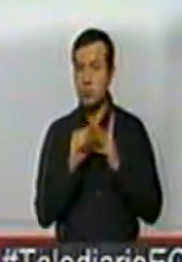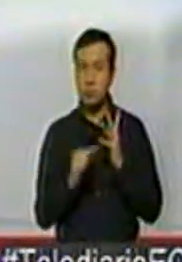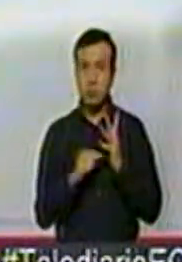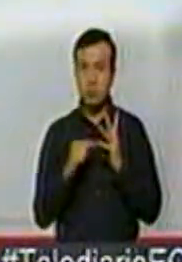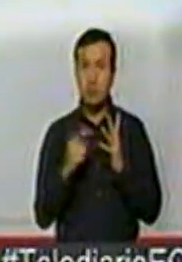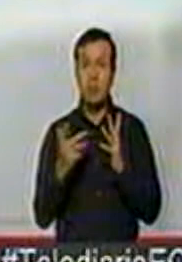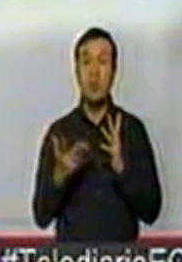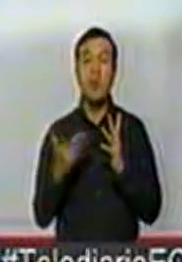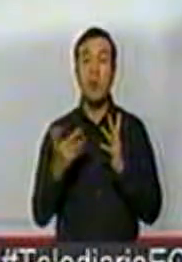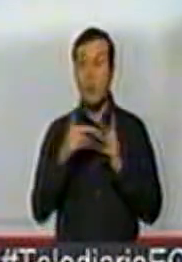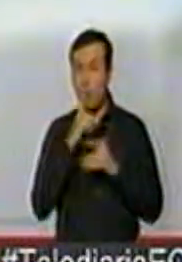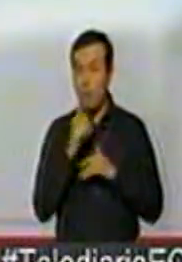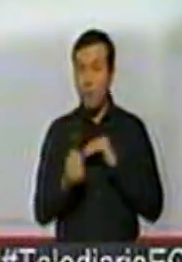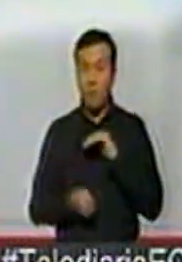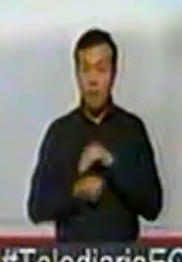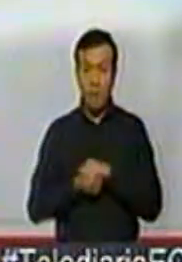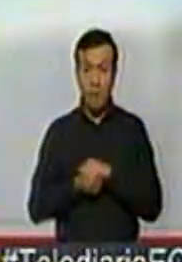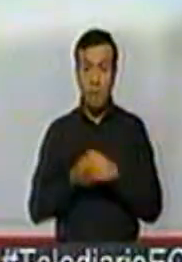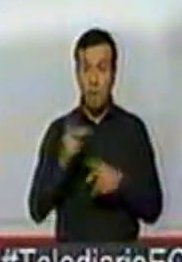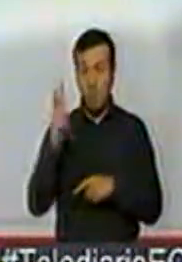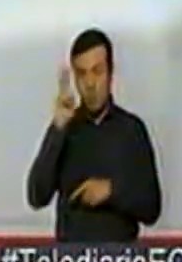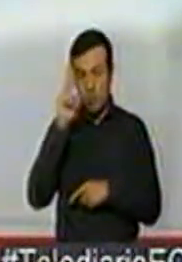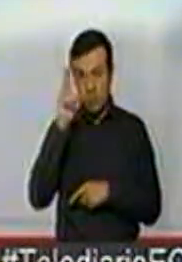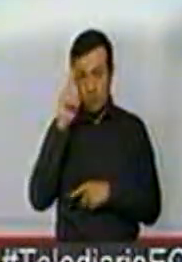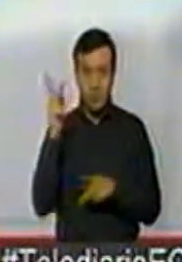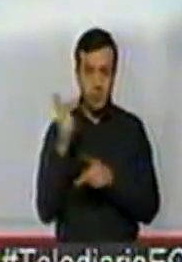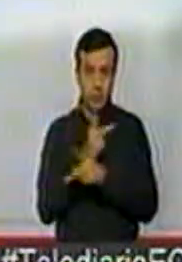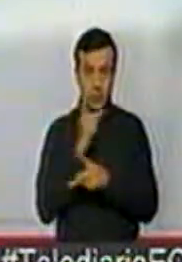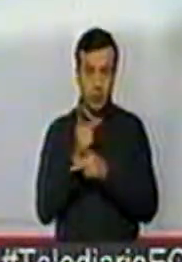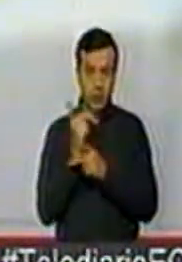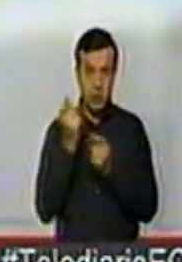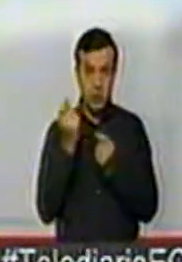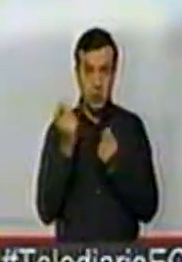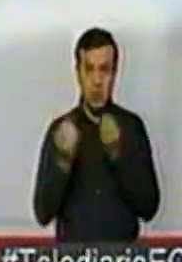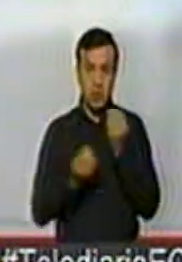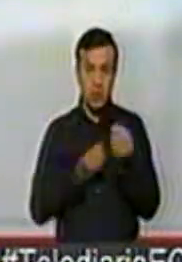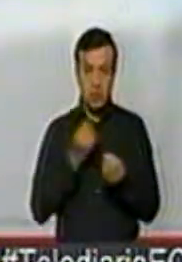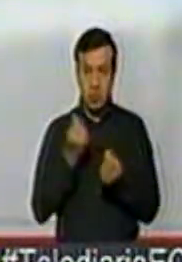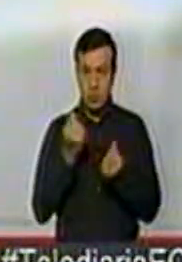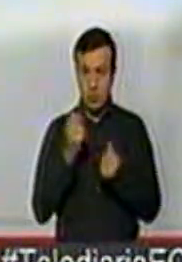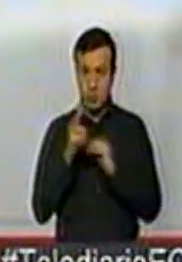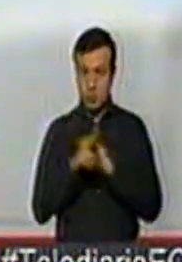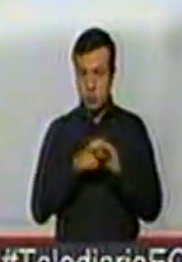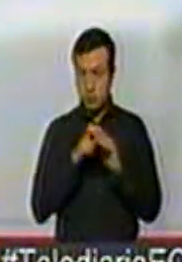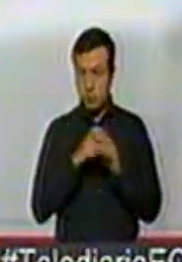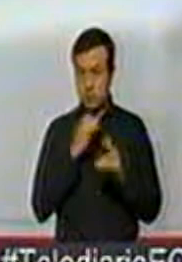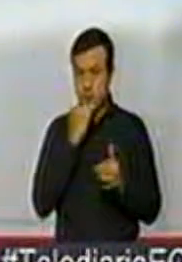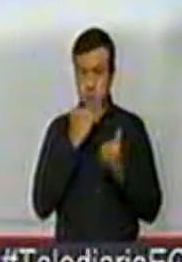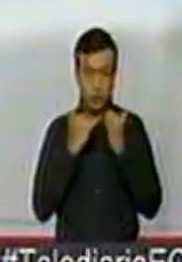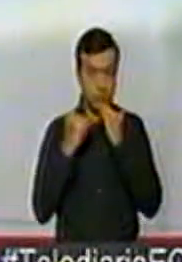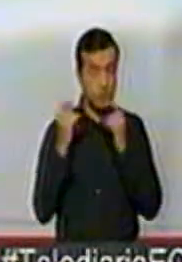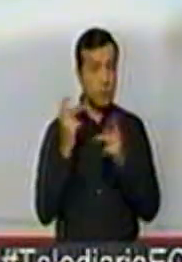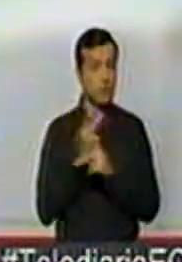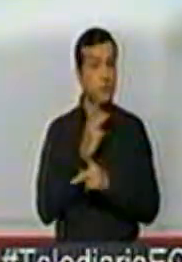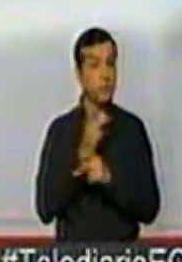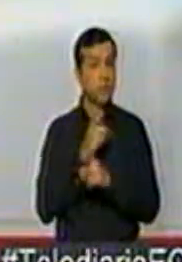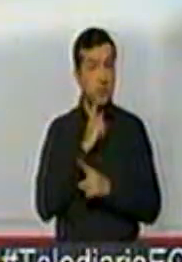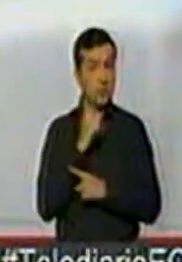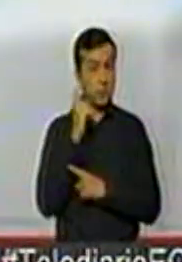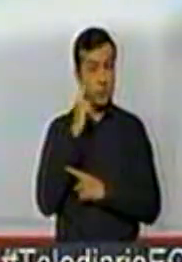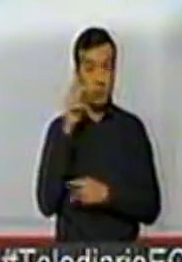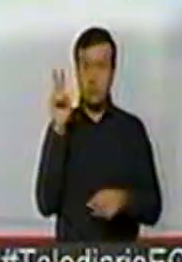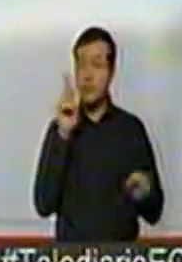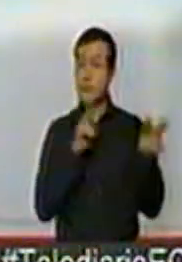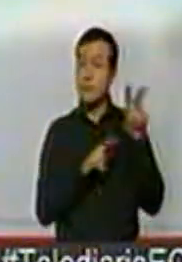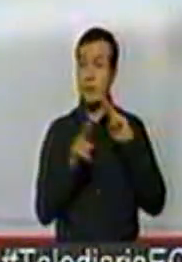país a través de este mecanismo. Es decir, la ruta del dinero terminaría siendo la ruta de la minería ilegal. Por lo tanto, eso tiene que ser analizado